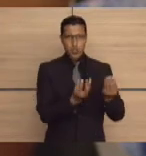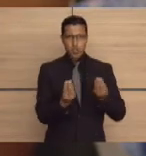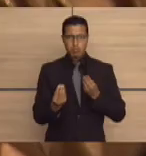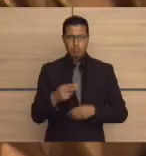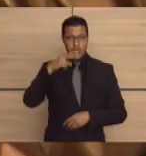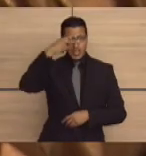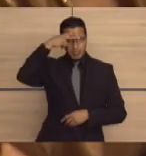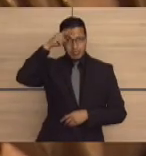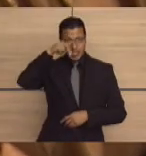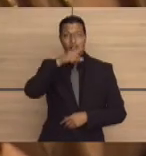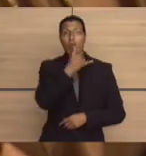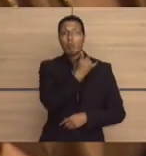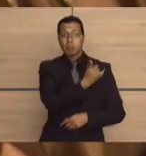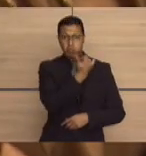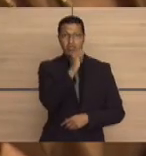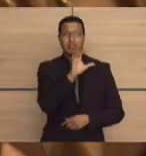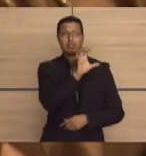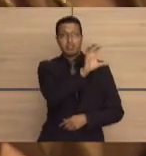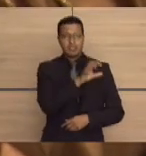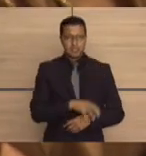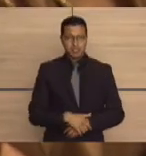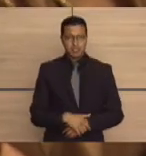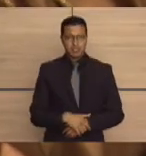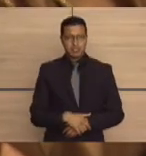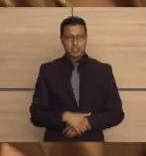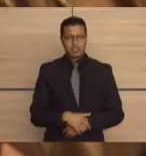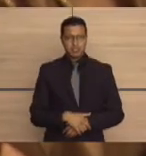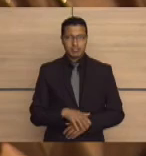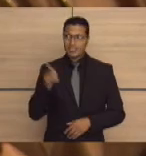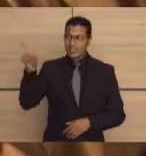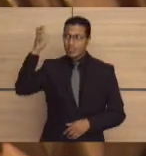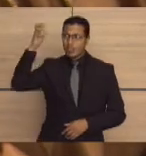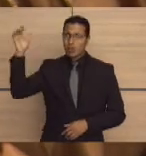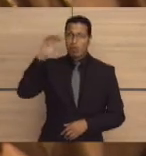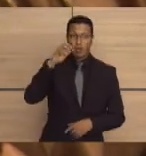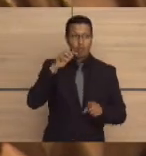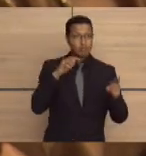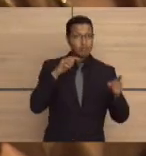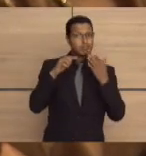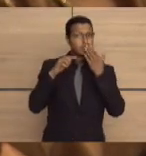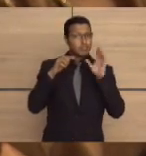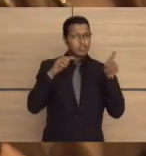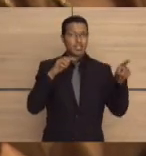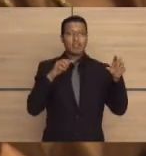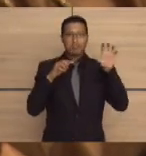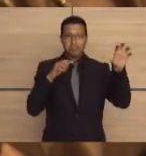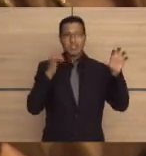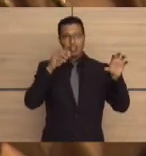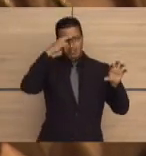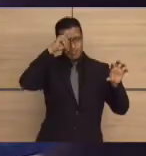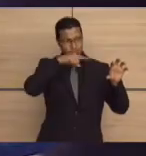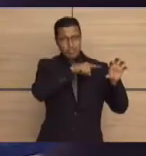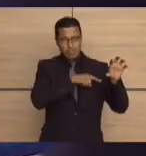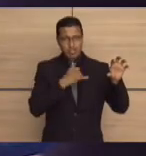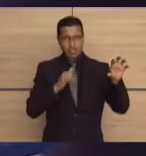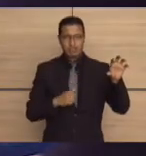México existía como país, digámoslo así, cuando llegaron los europeos. México era un país cuando llegaron los